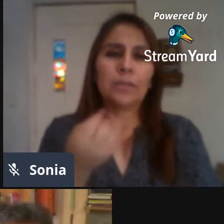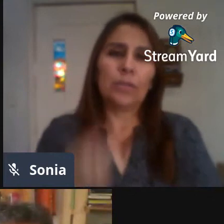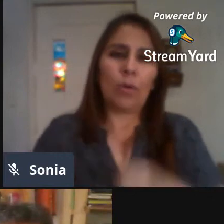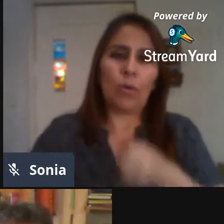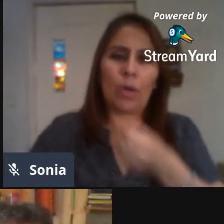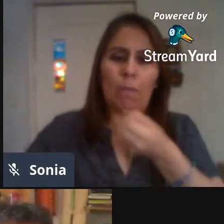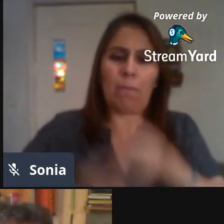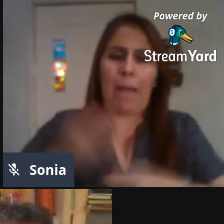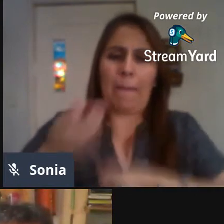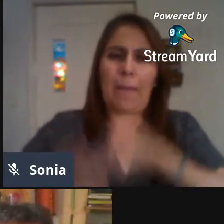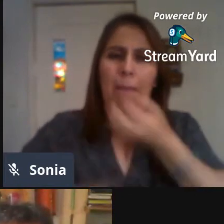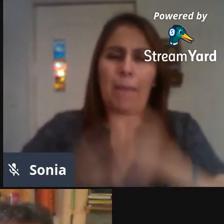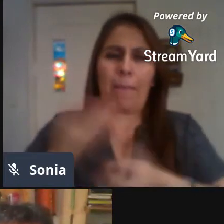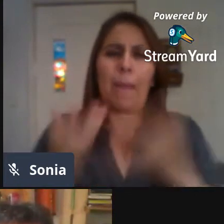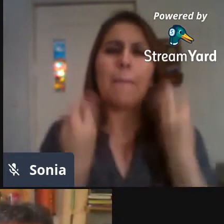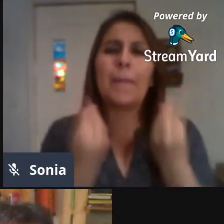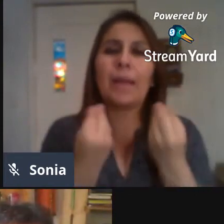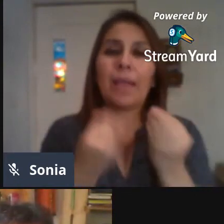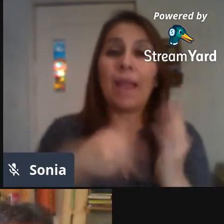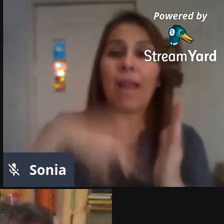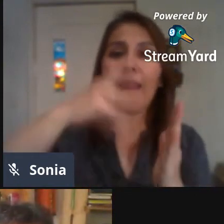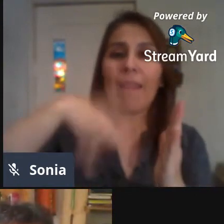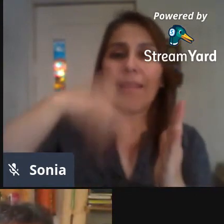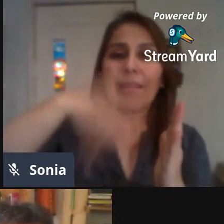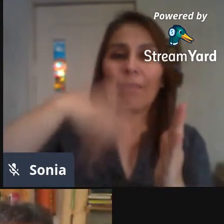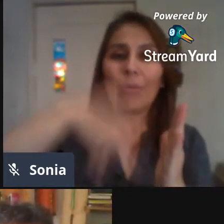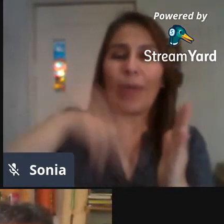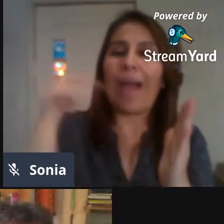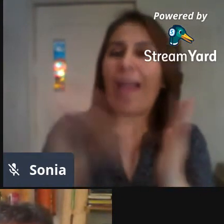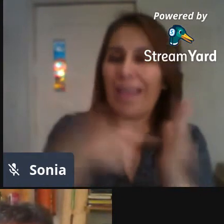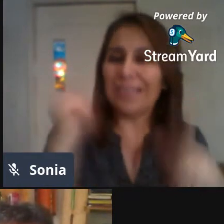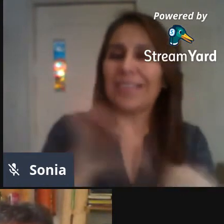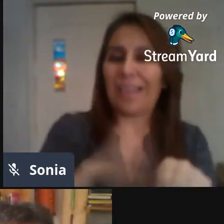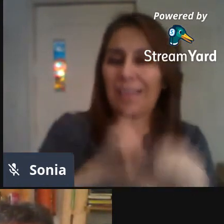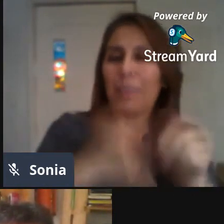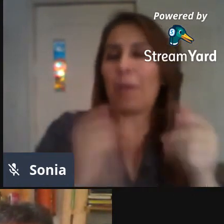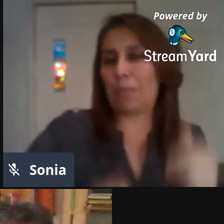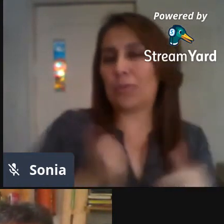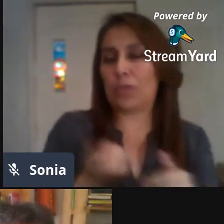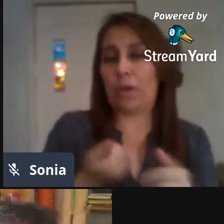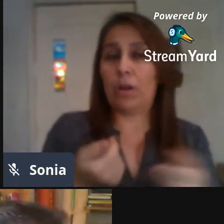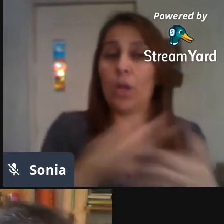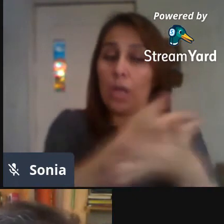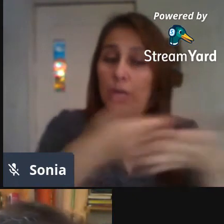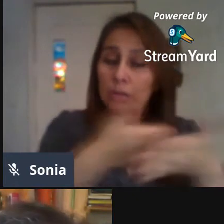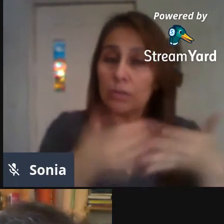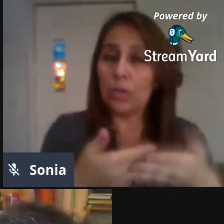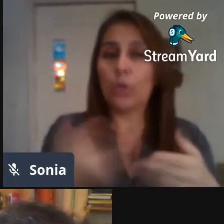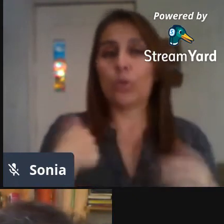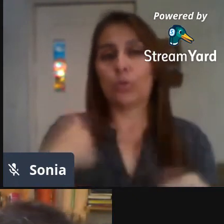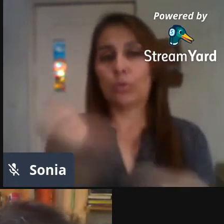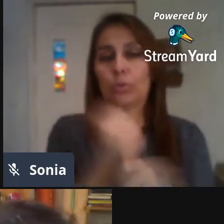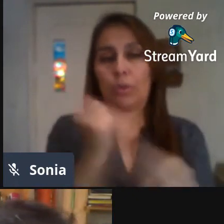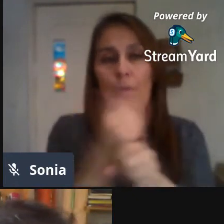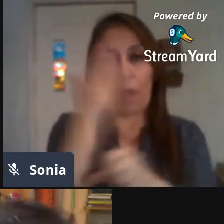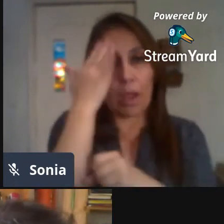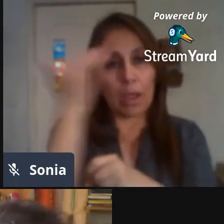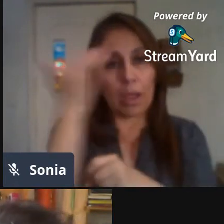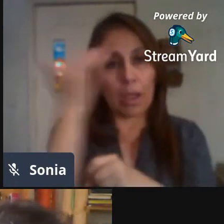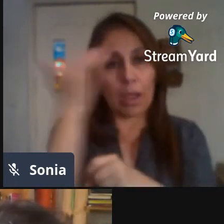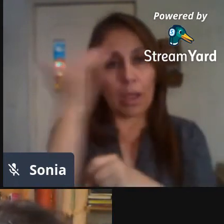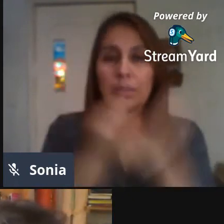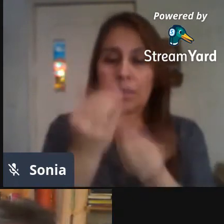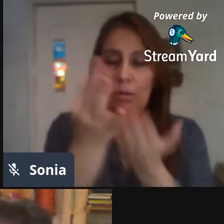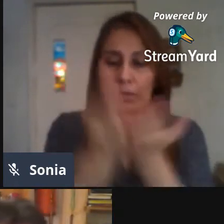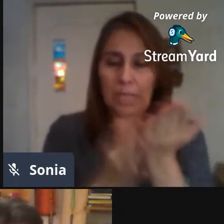para la lectura bueno en términos de escritura después yo estoy haciendo un trabajo académico me encuentro haciendo una tesis cerrando una tesis